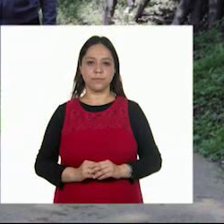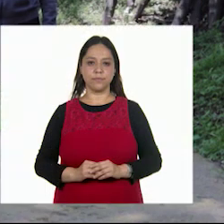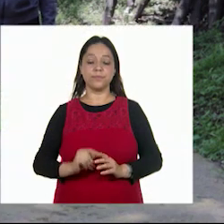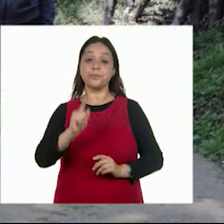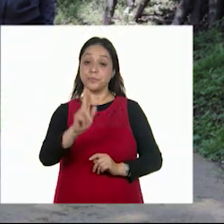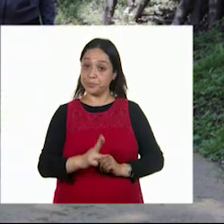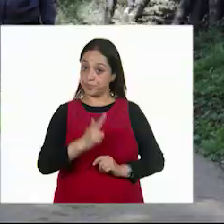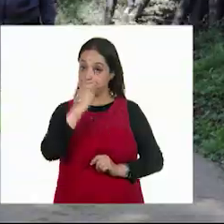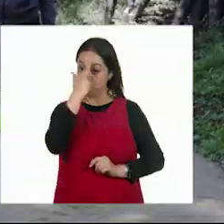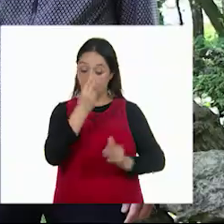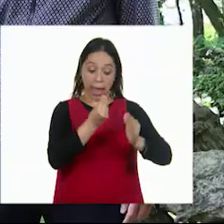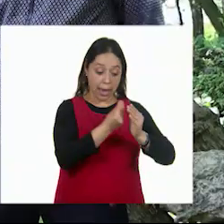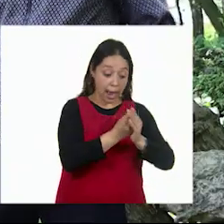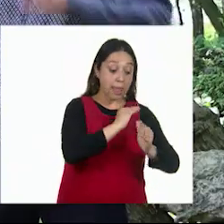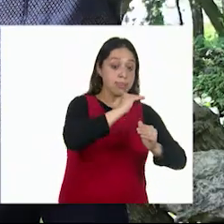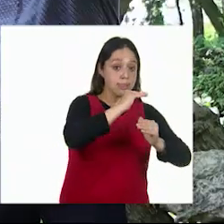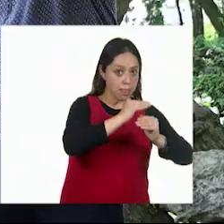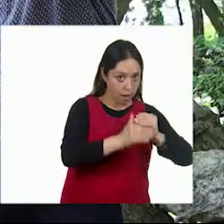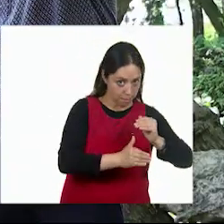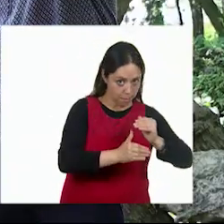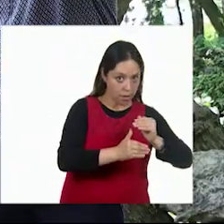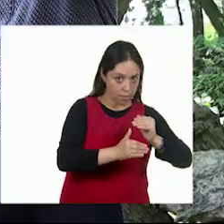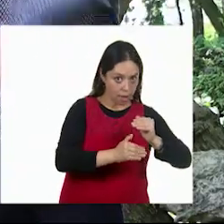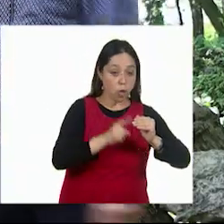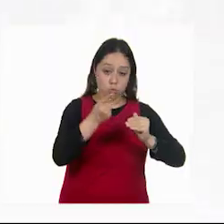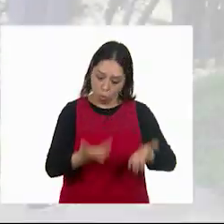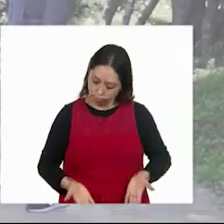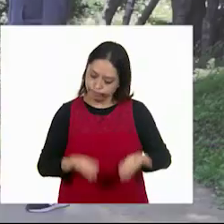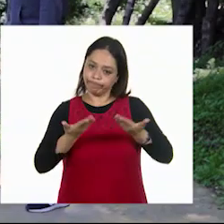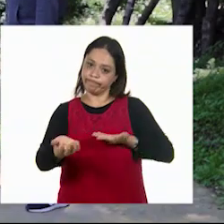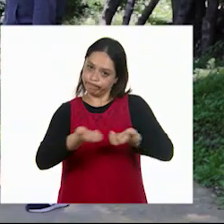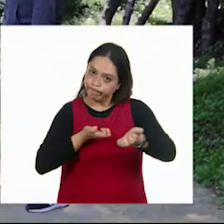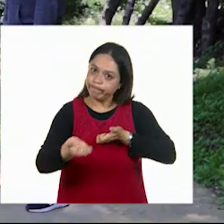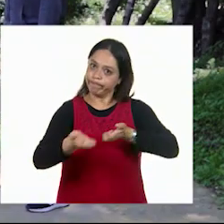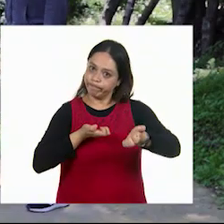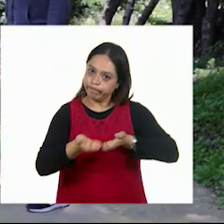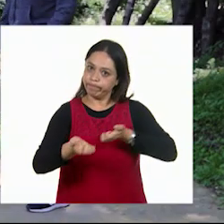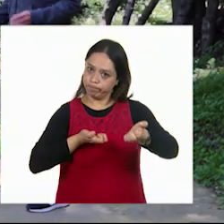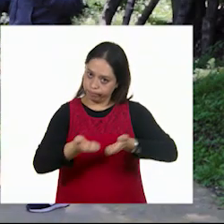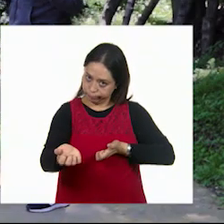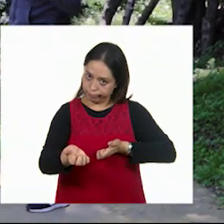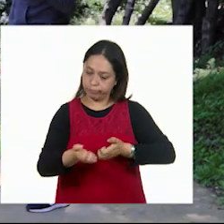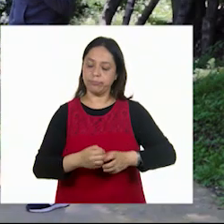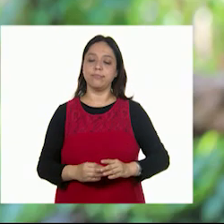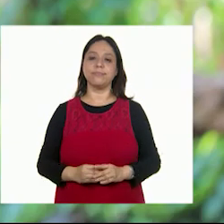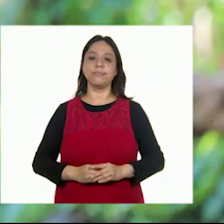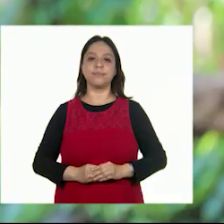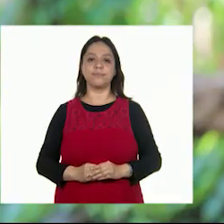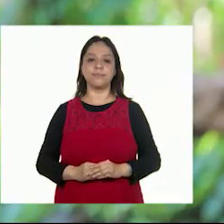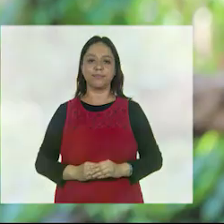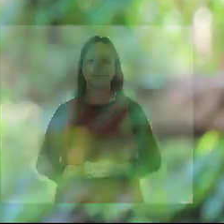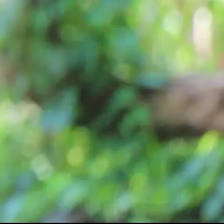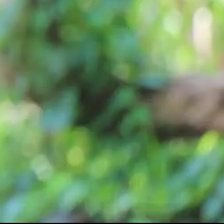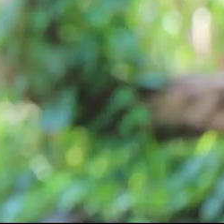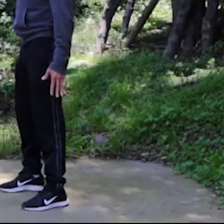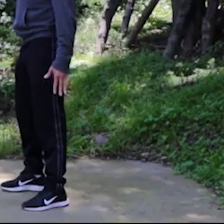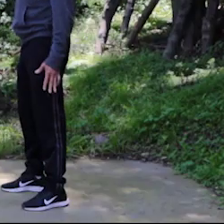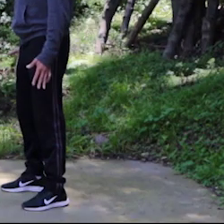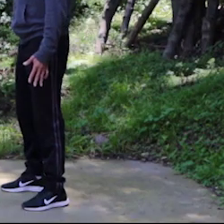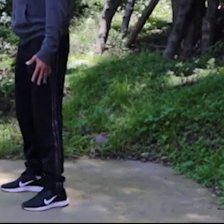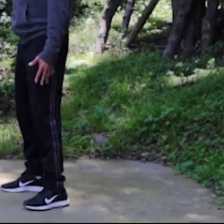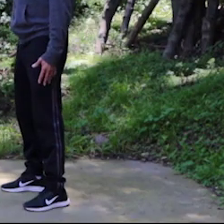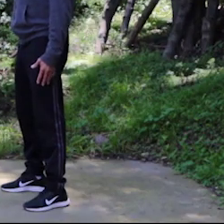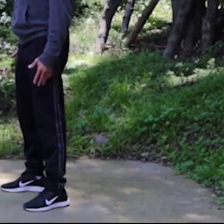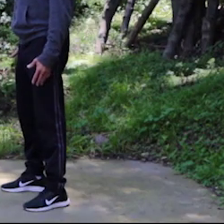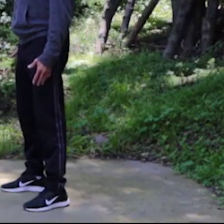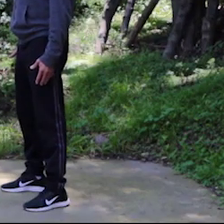Recuerda, entre clase y clase, activa tu cuerpo. En esta ocasión vamos a trabajar el tríceps, vamos a